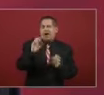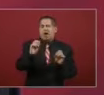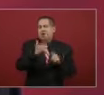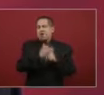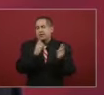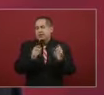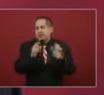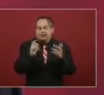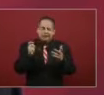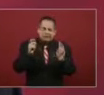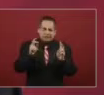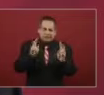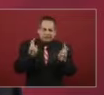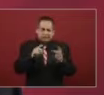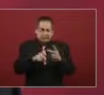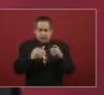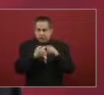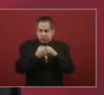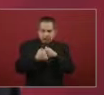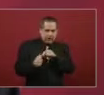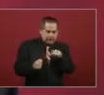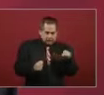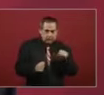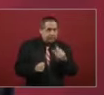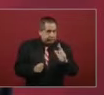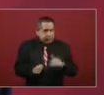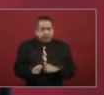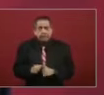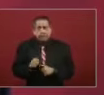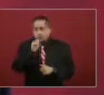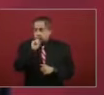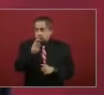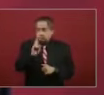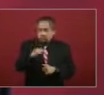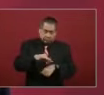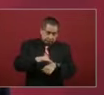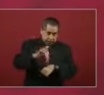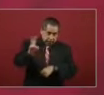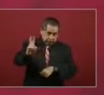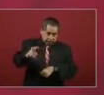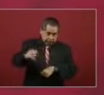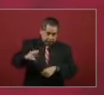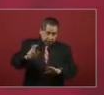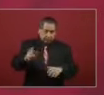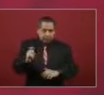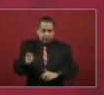libre de la frontera. Y ya también es una realidad.